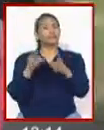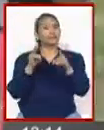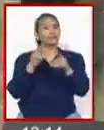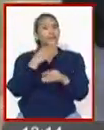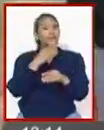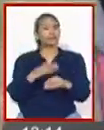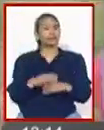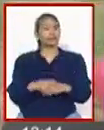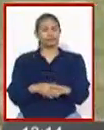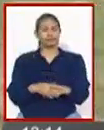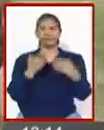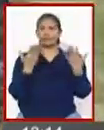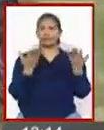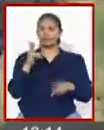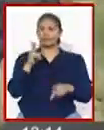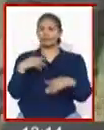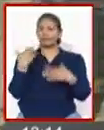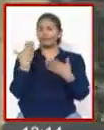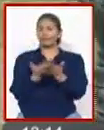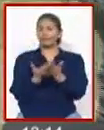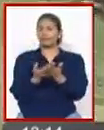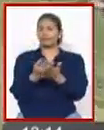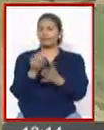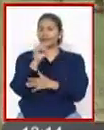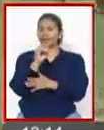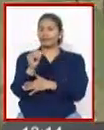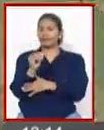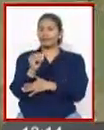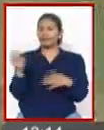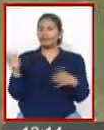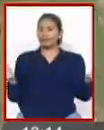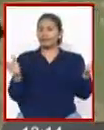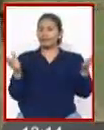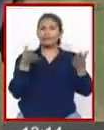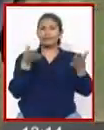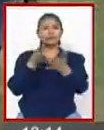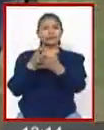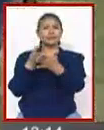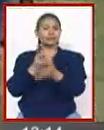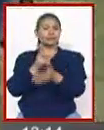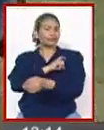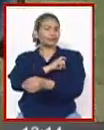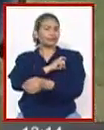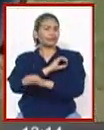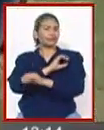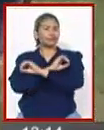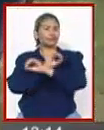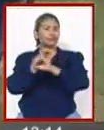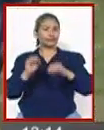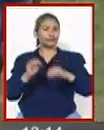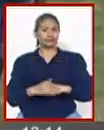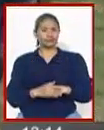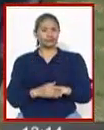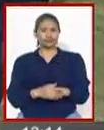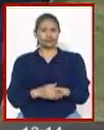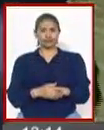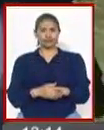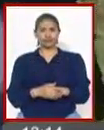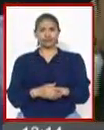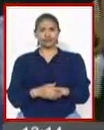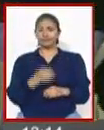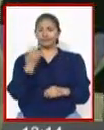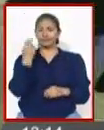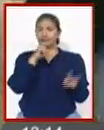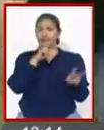asaltarlo. Hay personas que vienen y le traen comidas y les incitan a que nos ataquen y los policías no hacen nada. Yo estoy